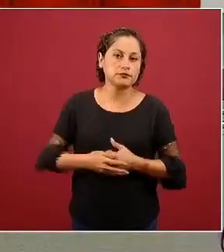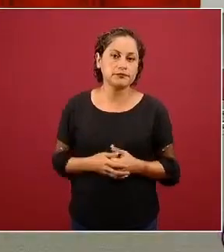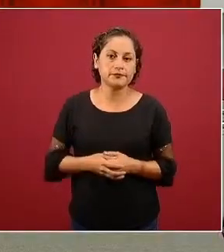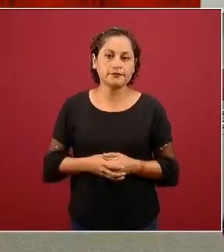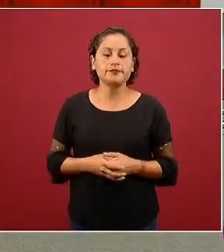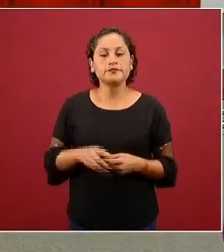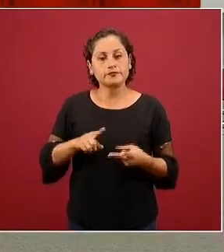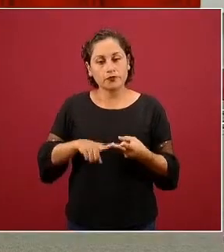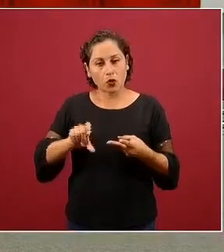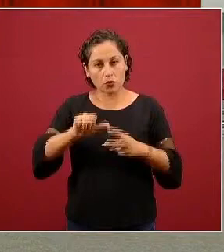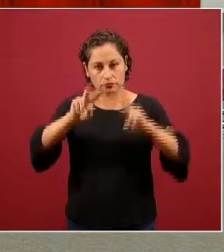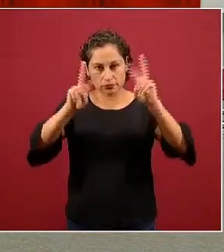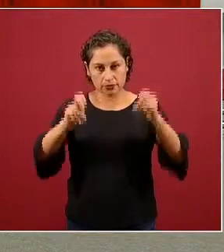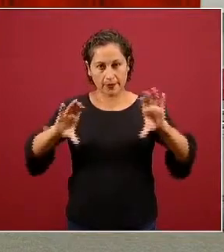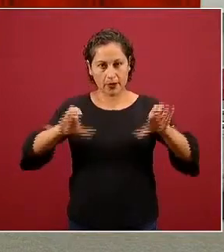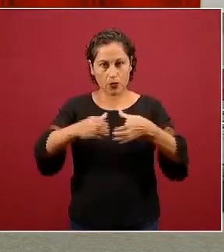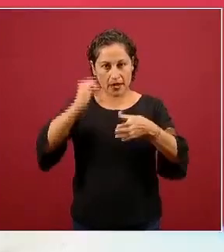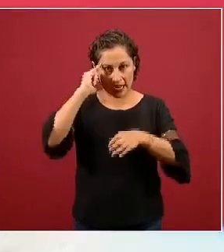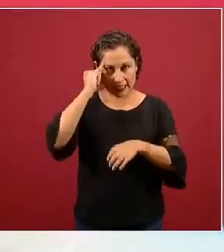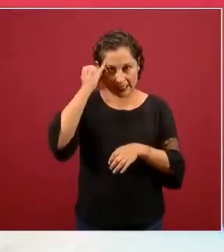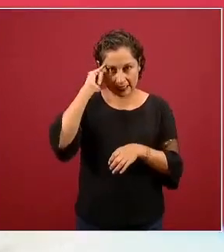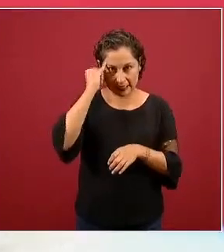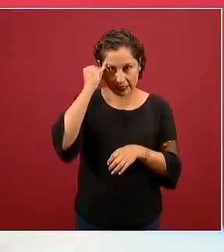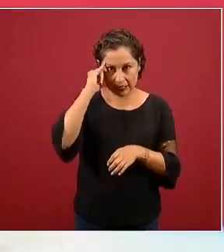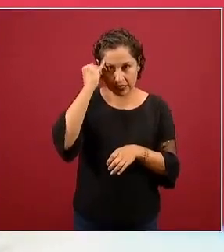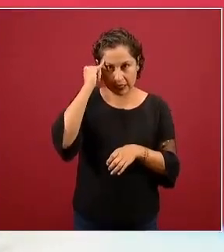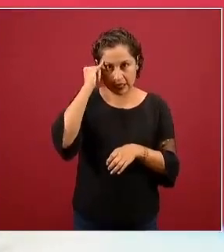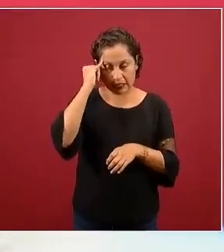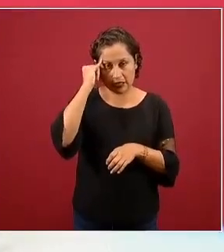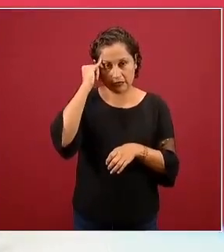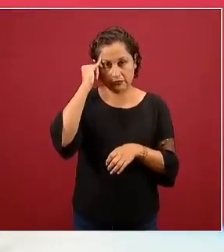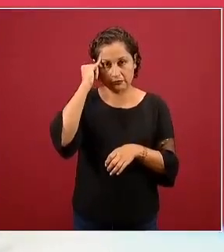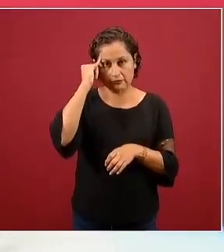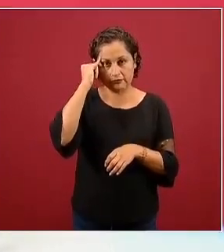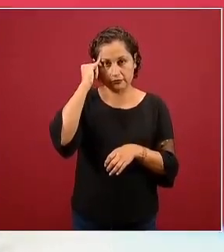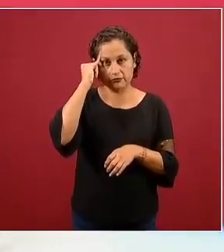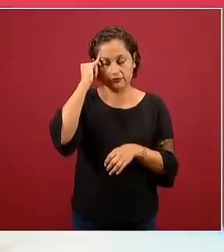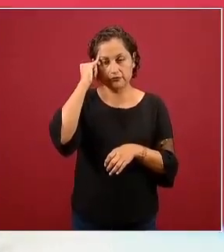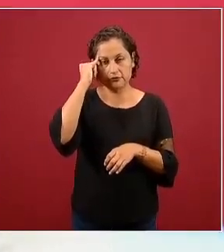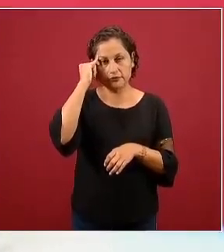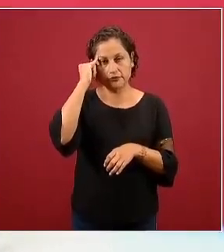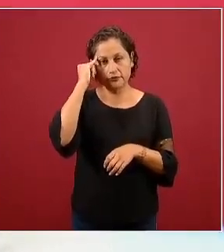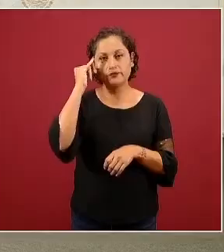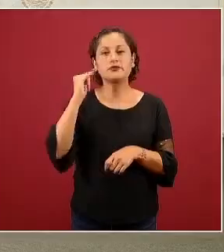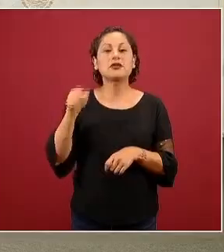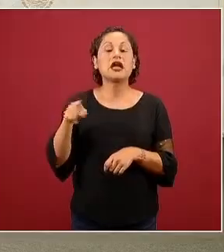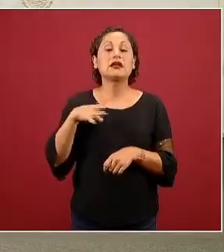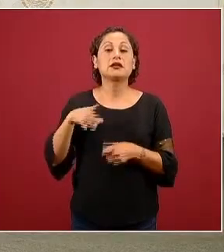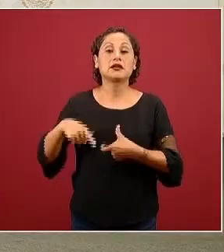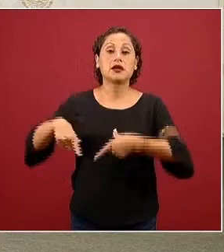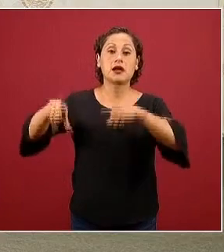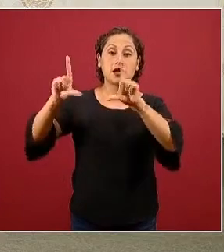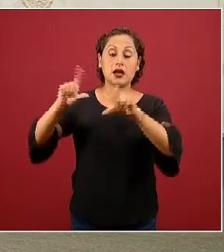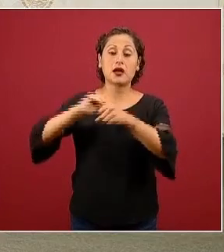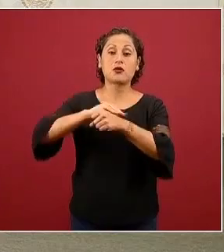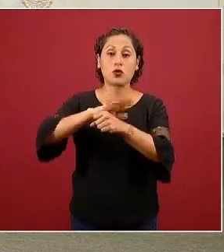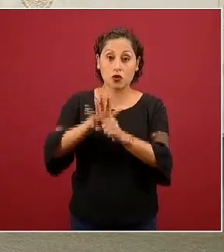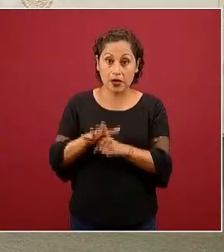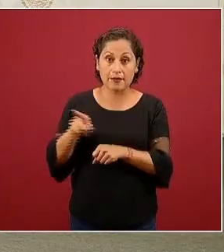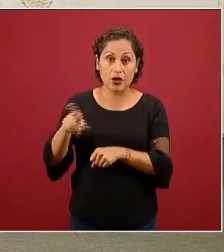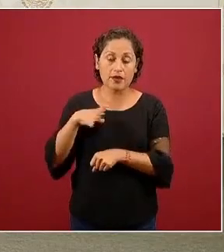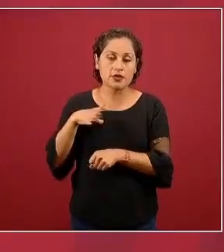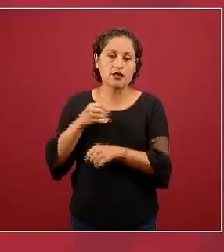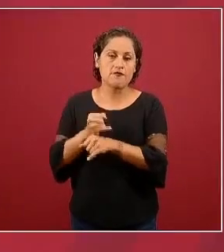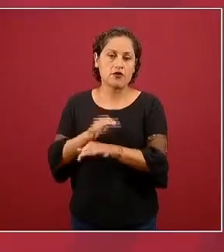indígenas, hay datos muy específicos que tenemos en la página de coronavirus y en la página del